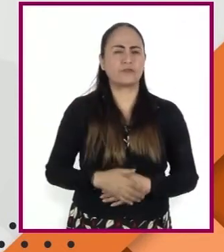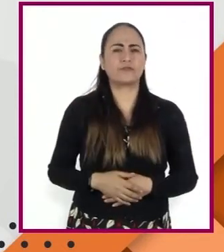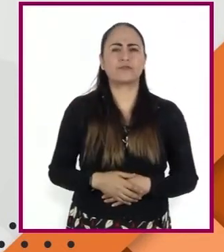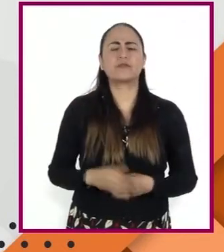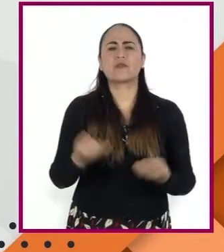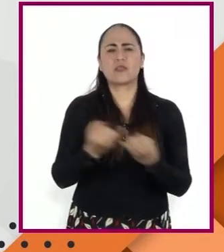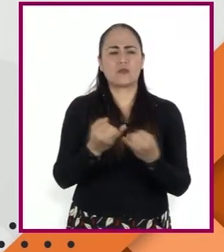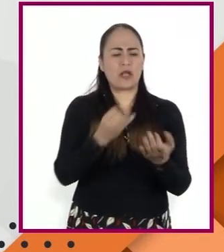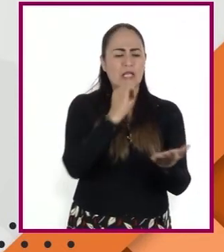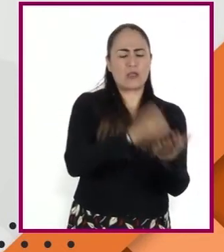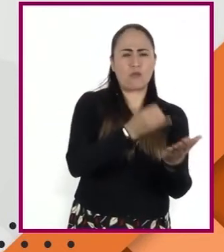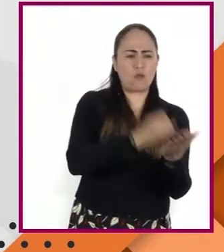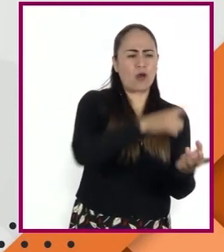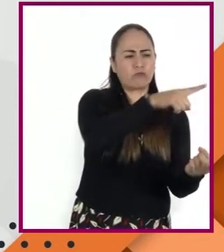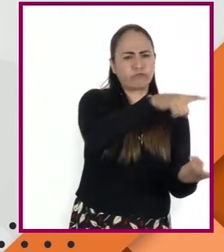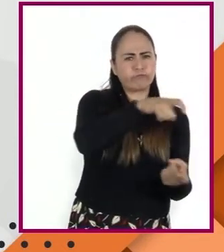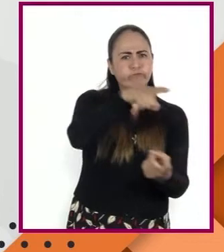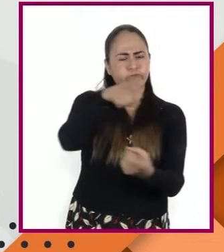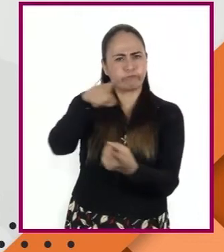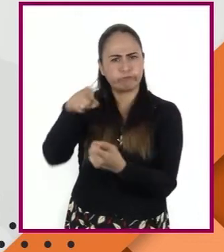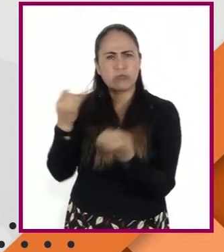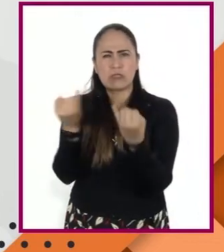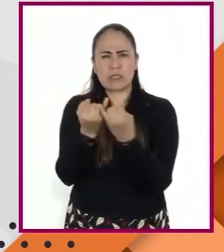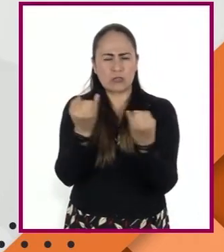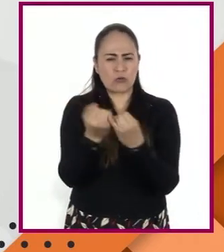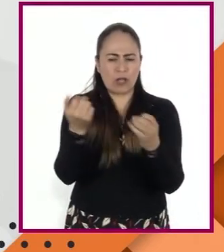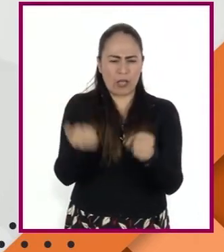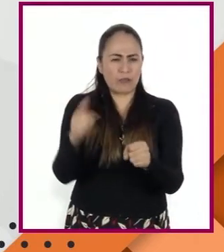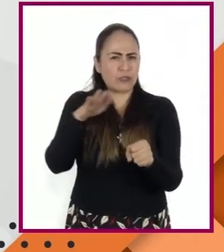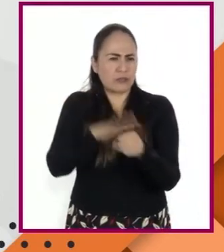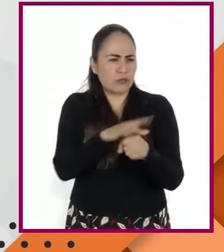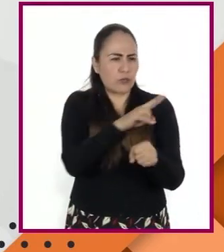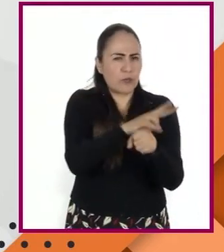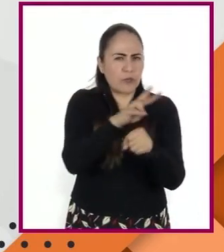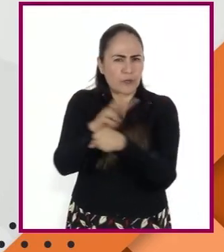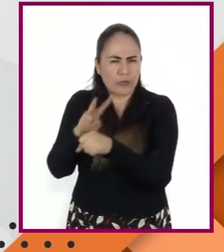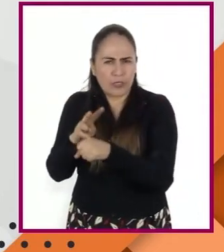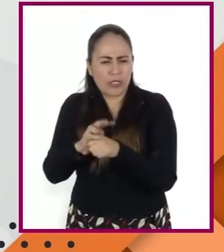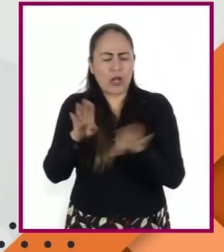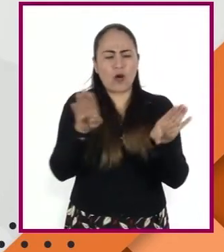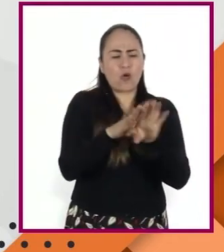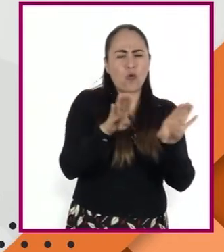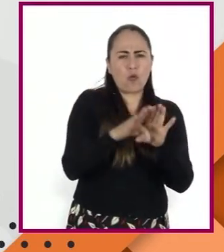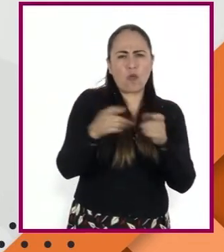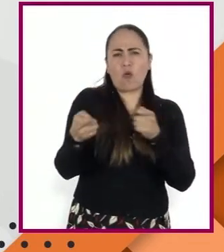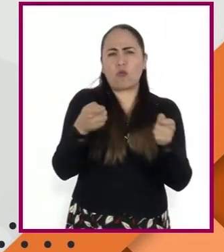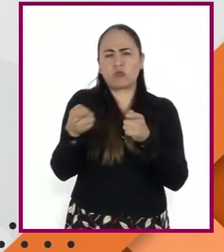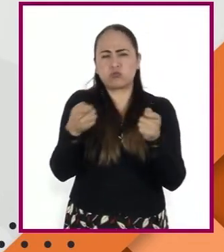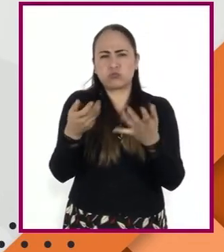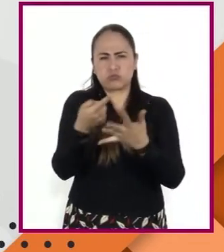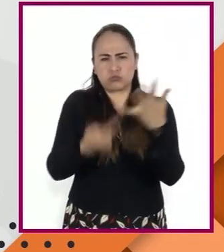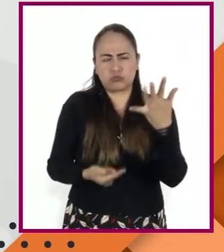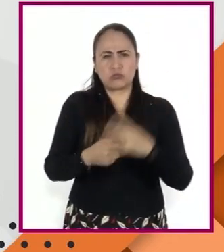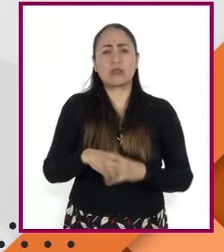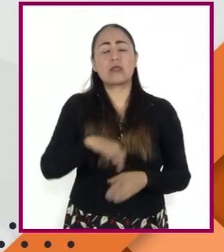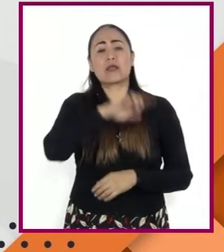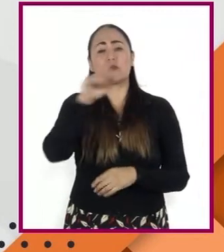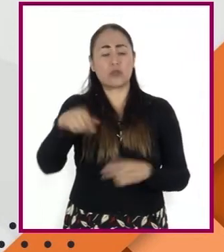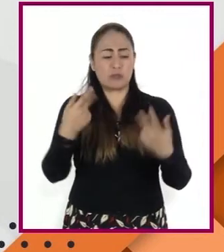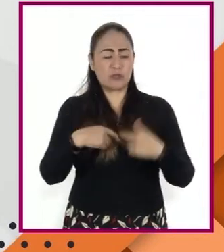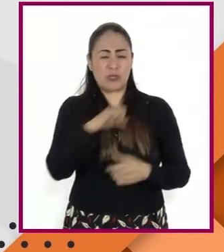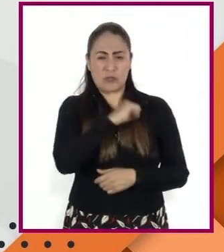funciones: gobernador de Nueva España en nombre del rey, presidente de la Real Audiencia, capitán general, vicepatrono